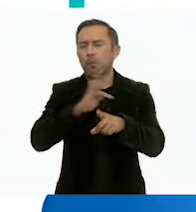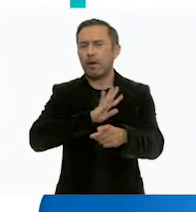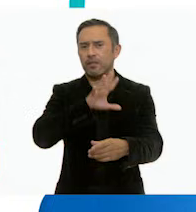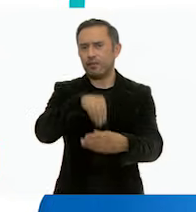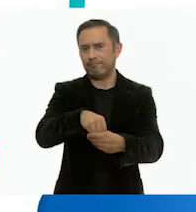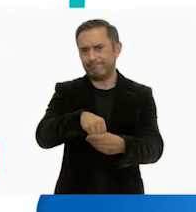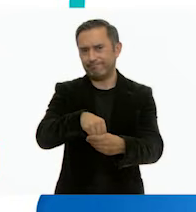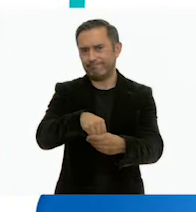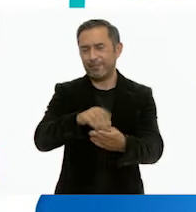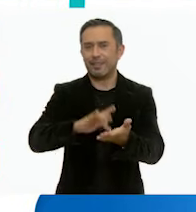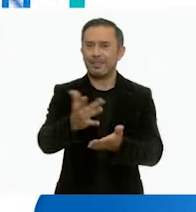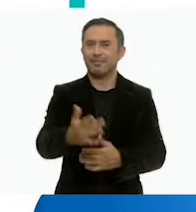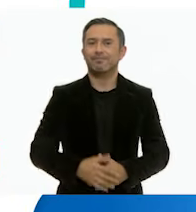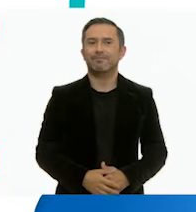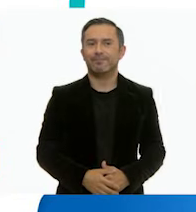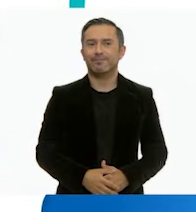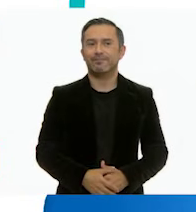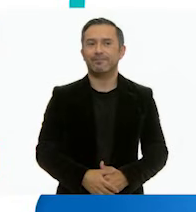Gracias.